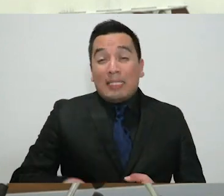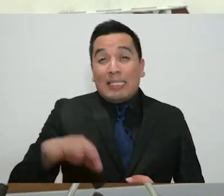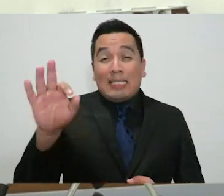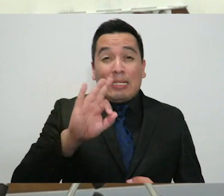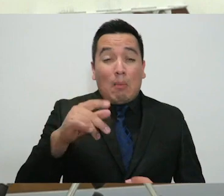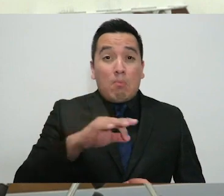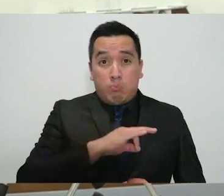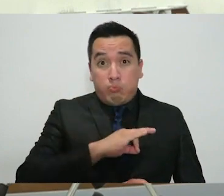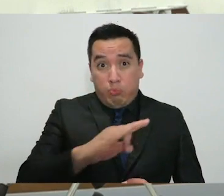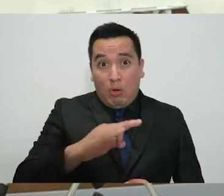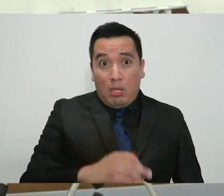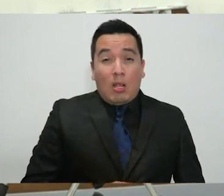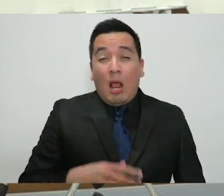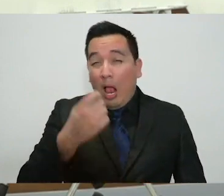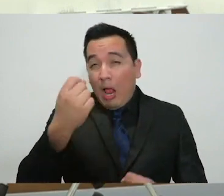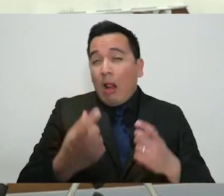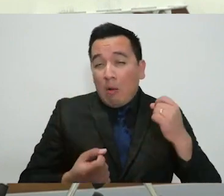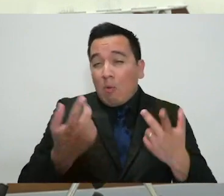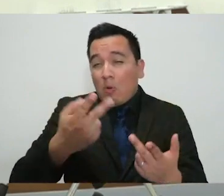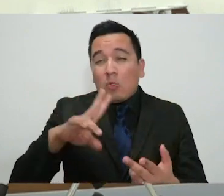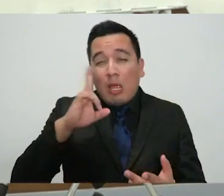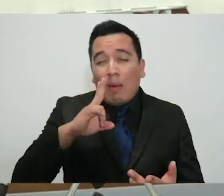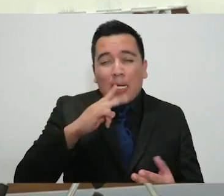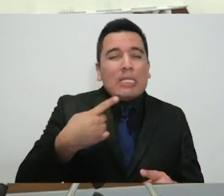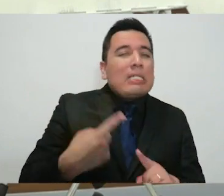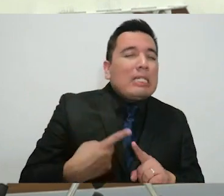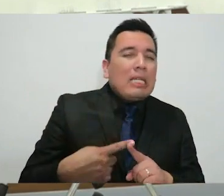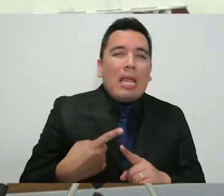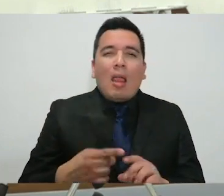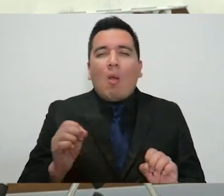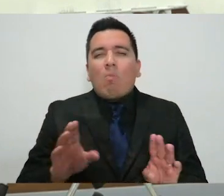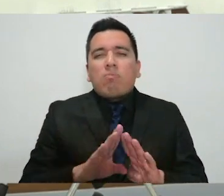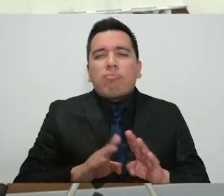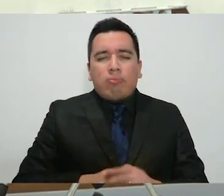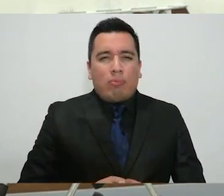en qué casos y bajo qué condiciones, y